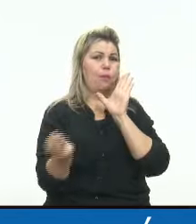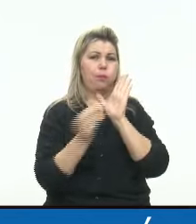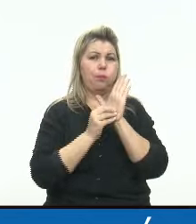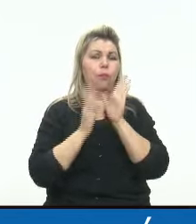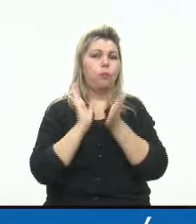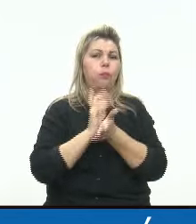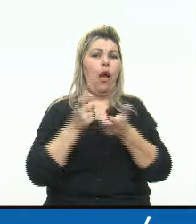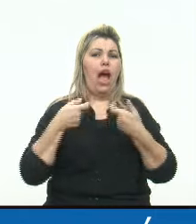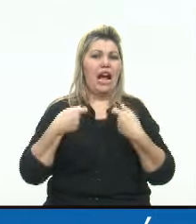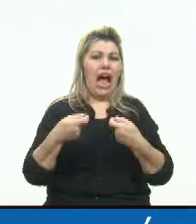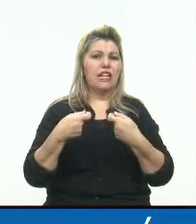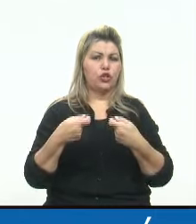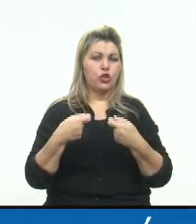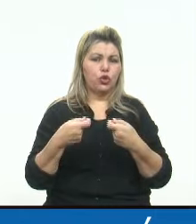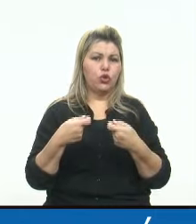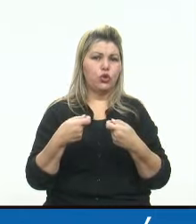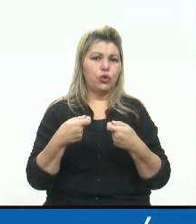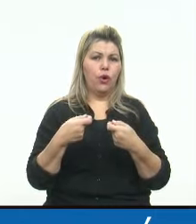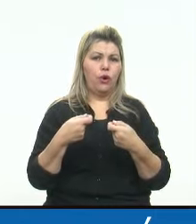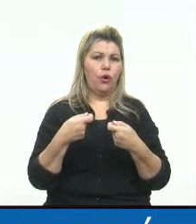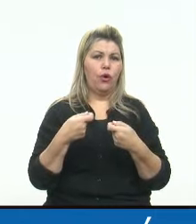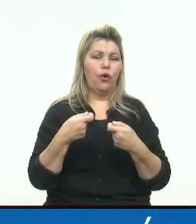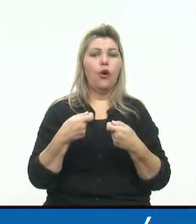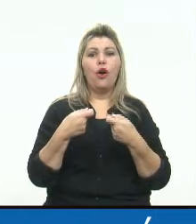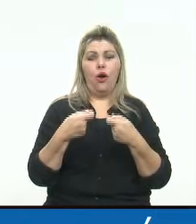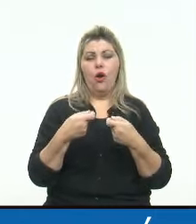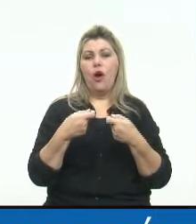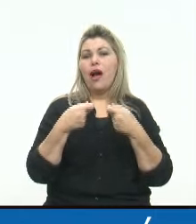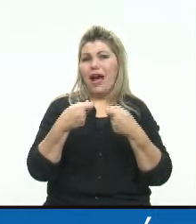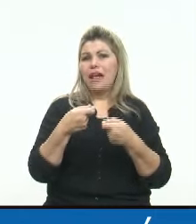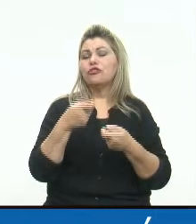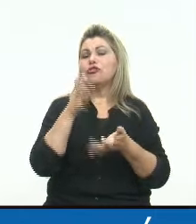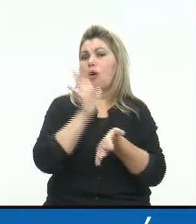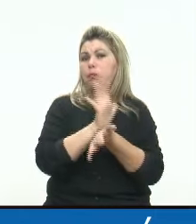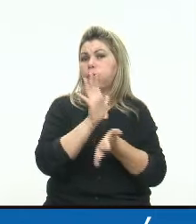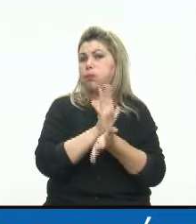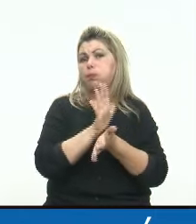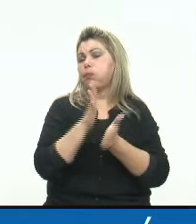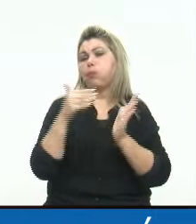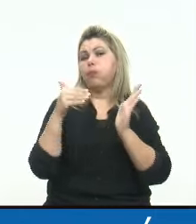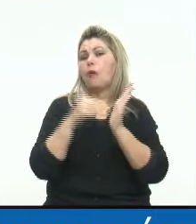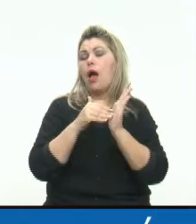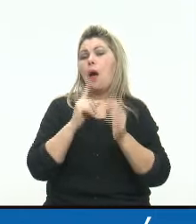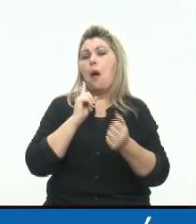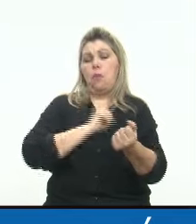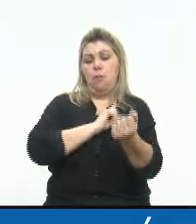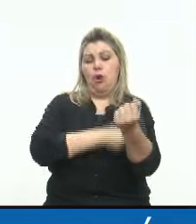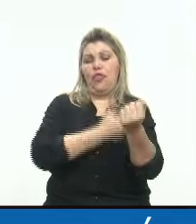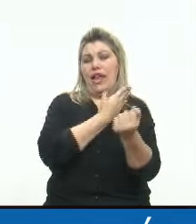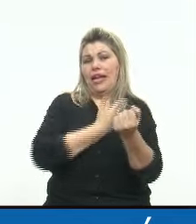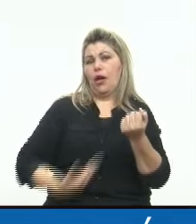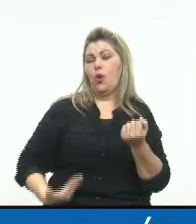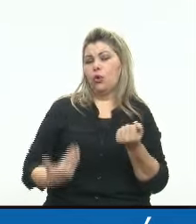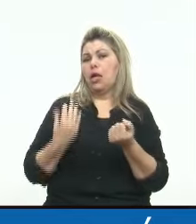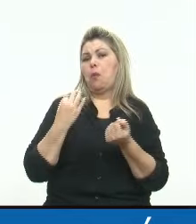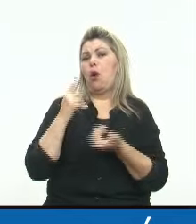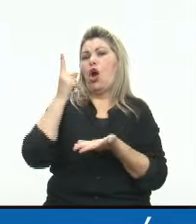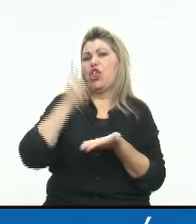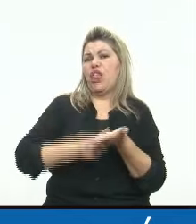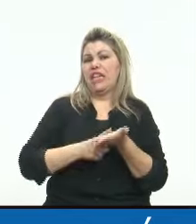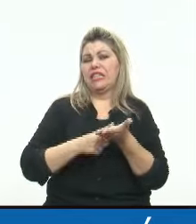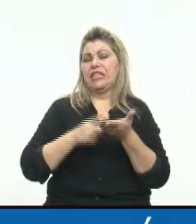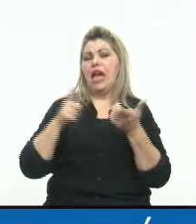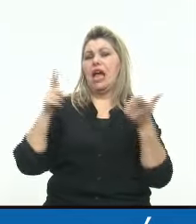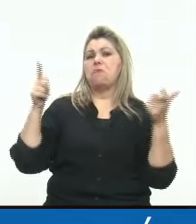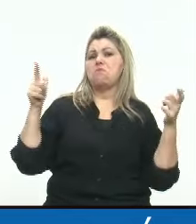gasto que traspasa el ejercicio por el cual fue aprobado y es discrecional del Poder Ejecutivo reducirla o no,